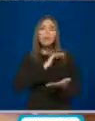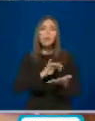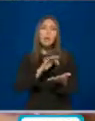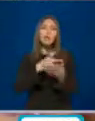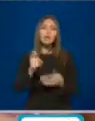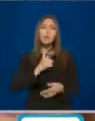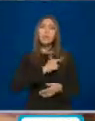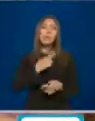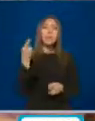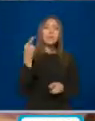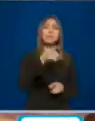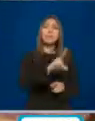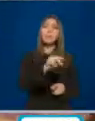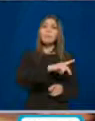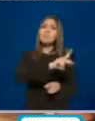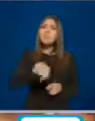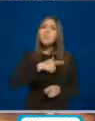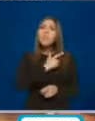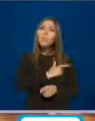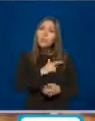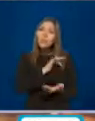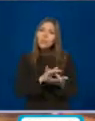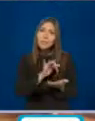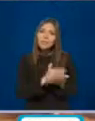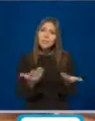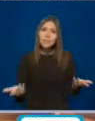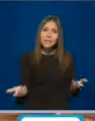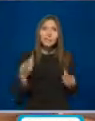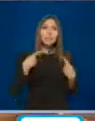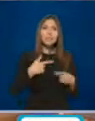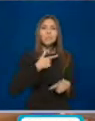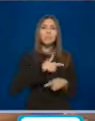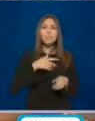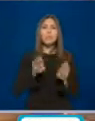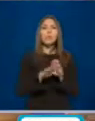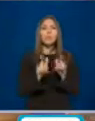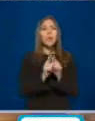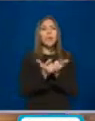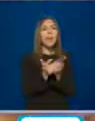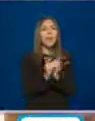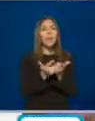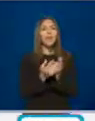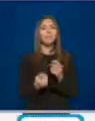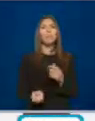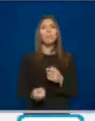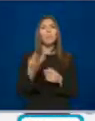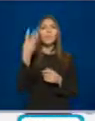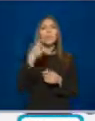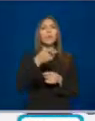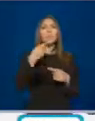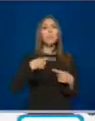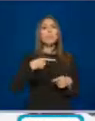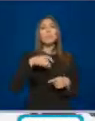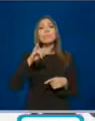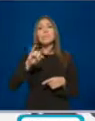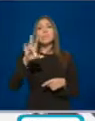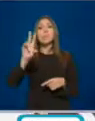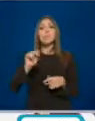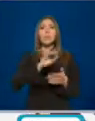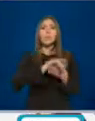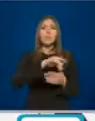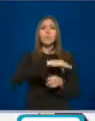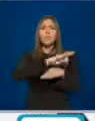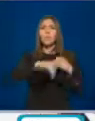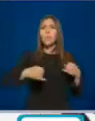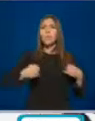que se suele considerar únicamente los libros, ¿no? El número de libros para decidir si una persona lee o no. Estos jóvenes